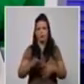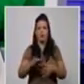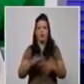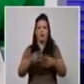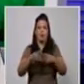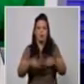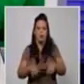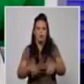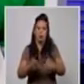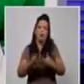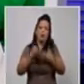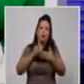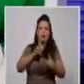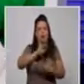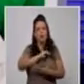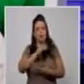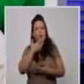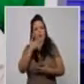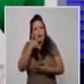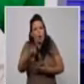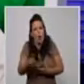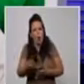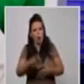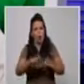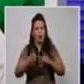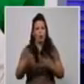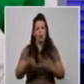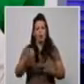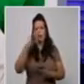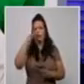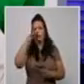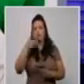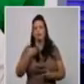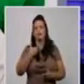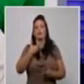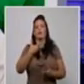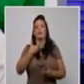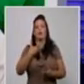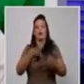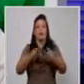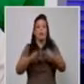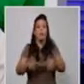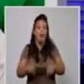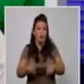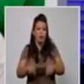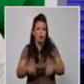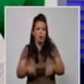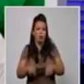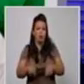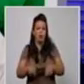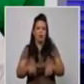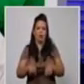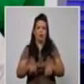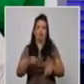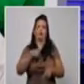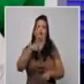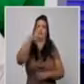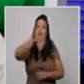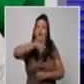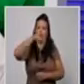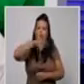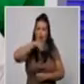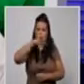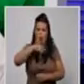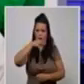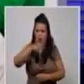o el malestar respiratorio que pueda presentar. Pero yo lo digo porque el pueblo